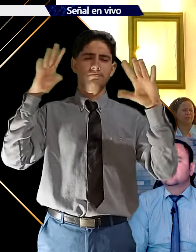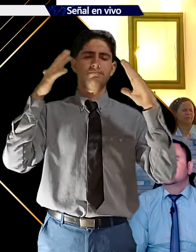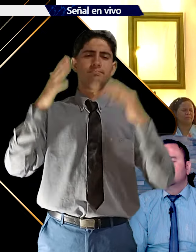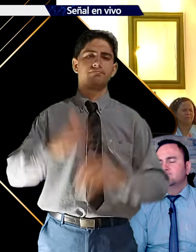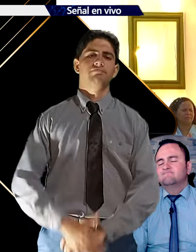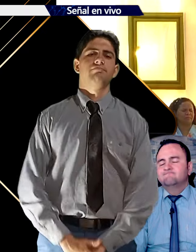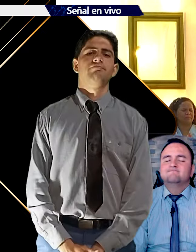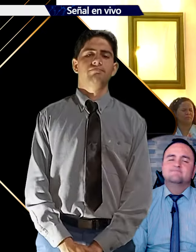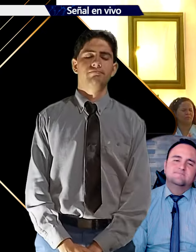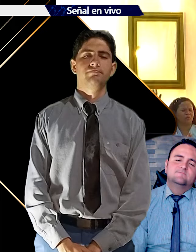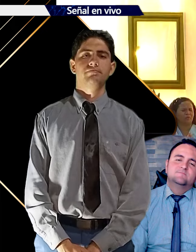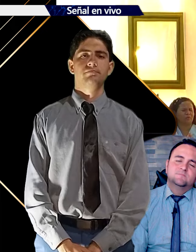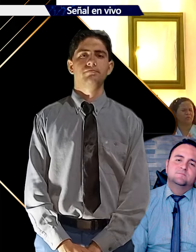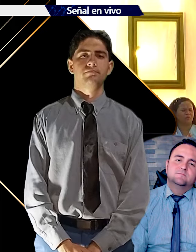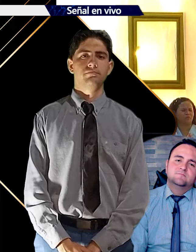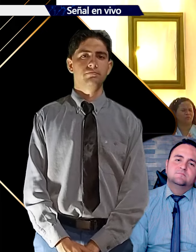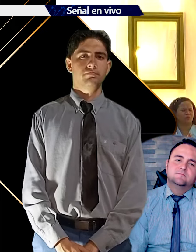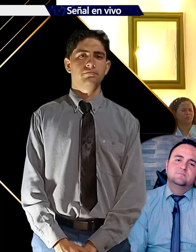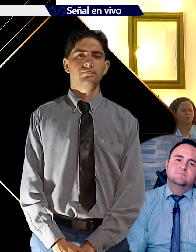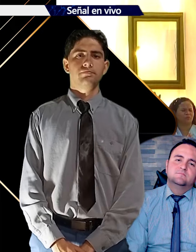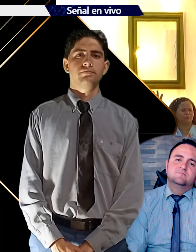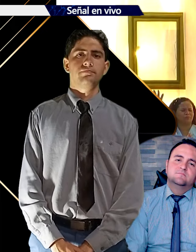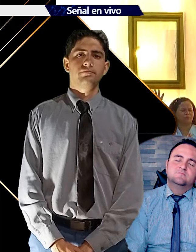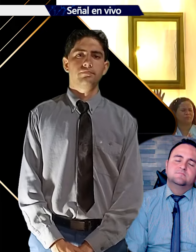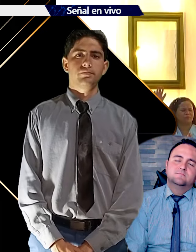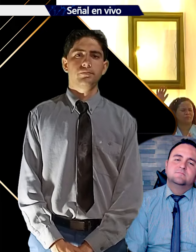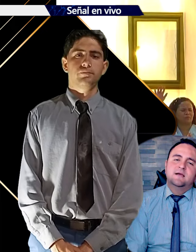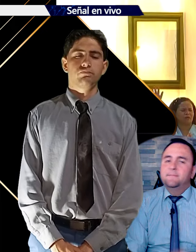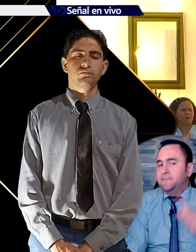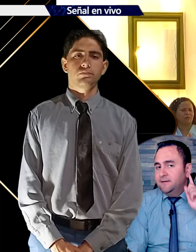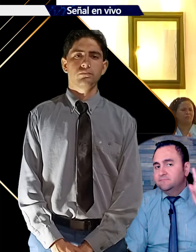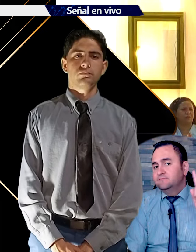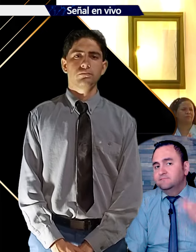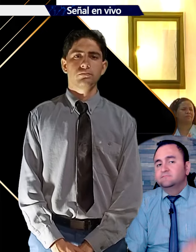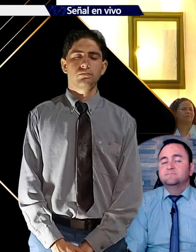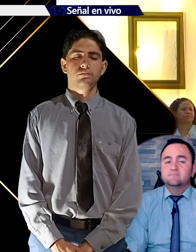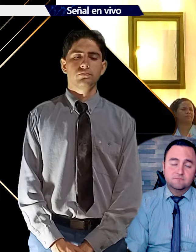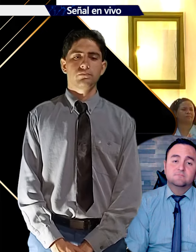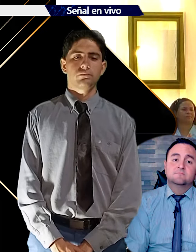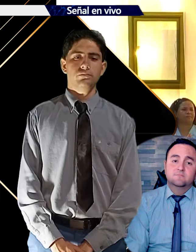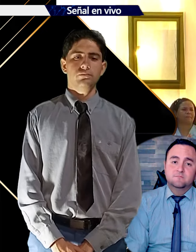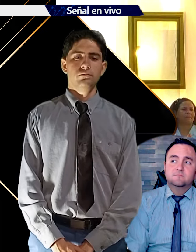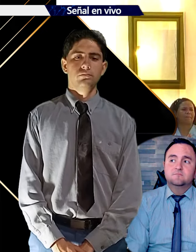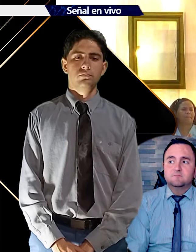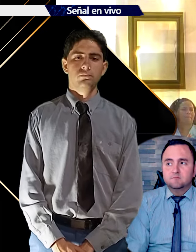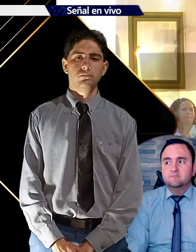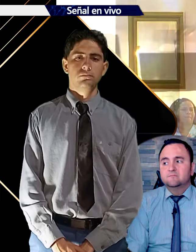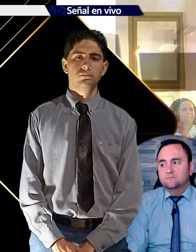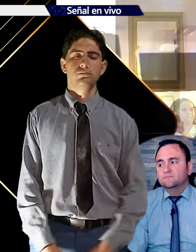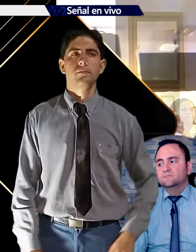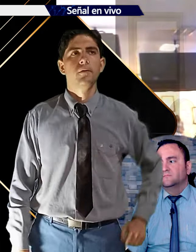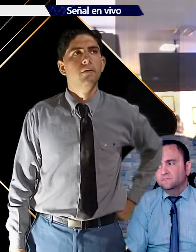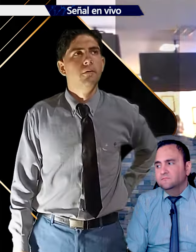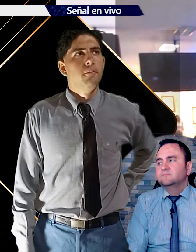la gloria de su nombre. Digamos gloria a Dios. Hay una ilustración